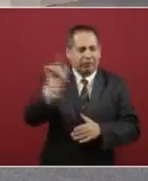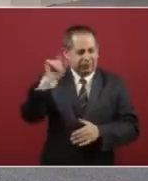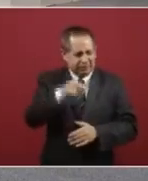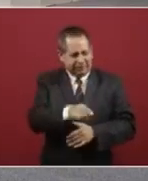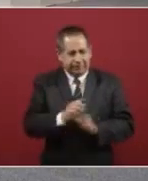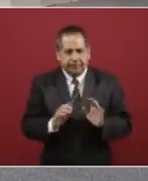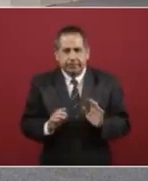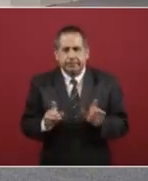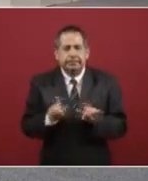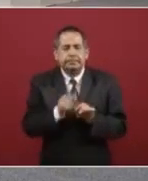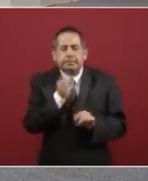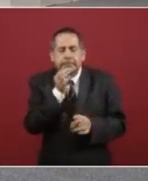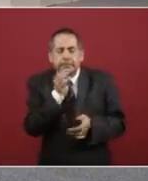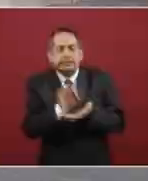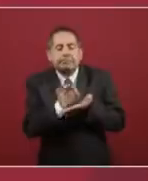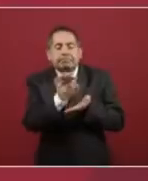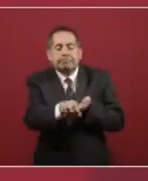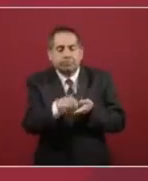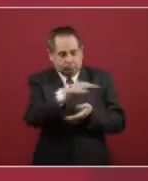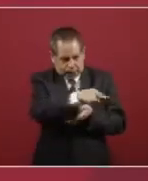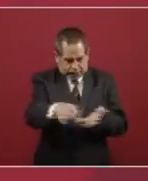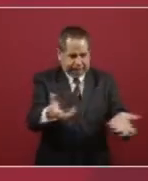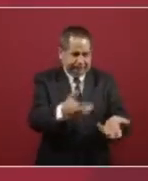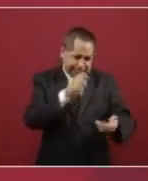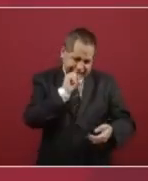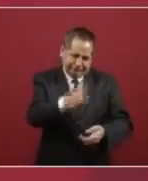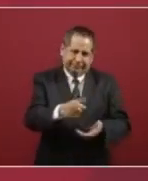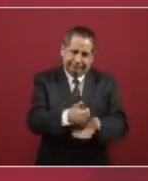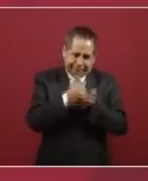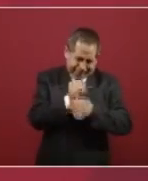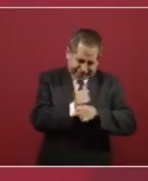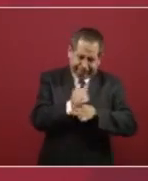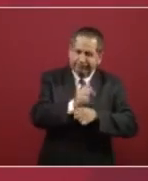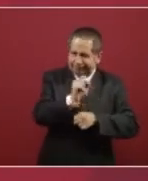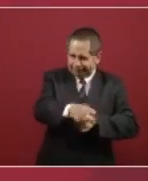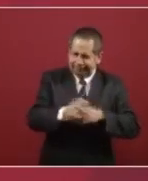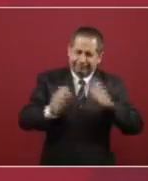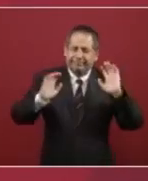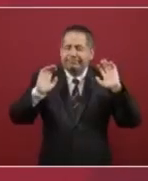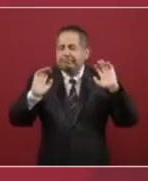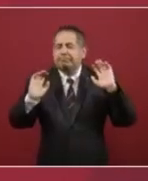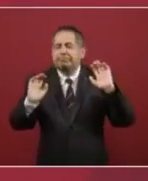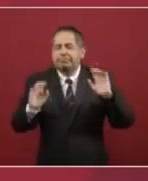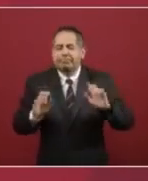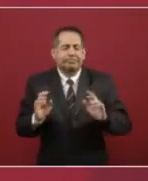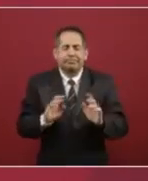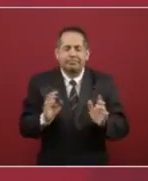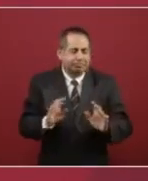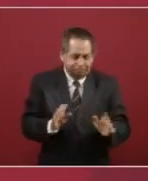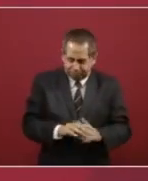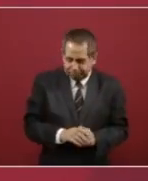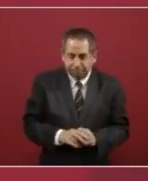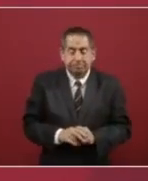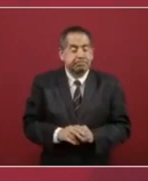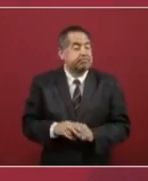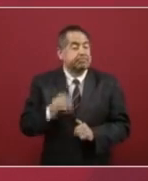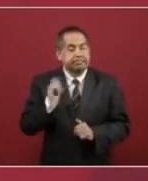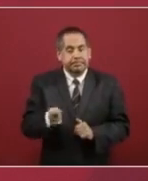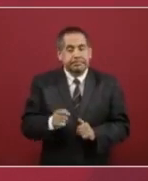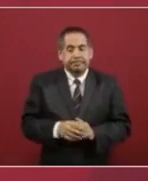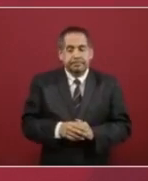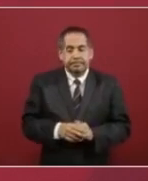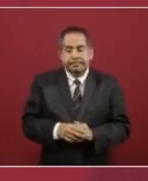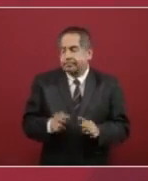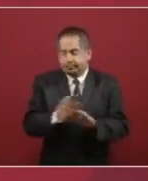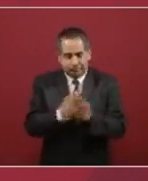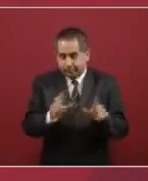doy indicios, pero ayúdenme también ustedes, ¿no? O sea, bueno, entonces no es